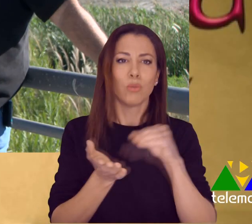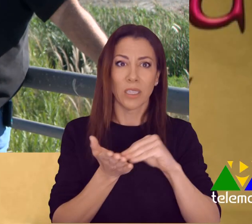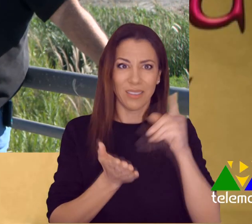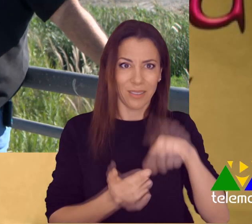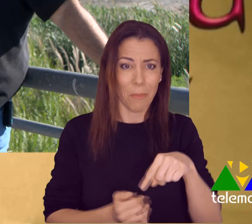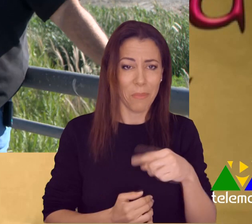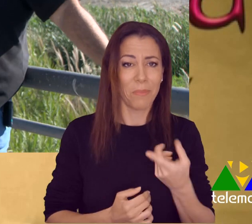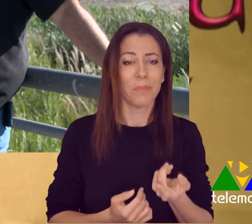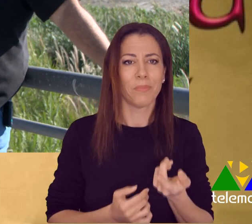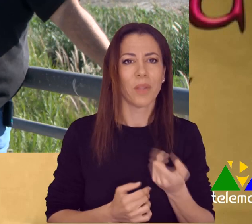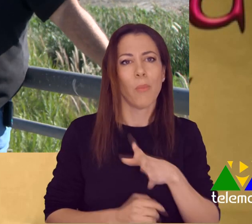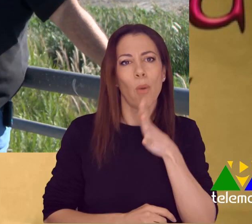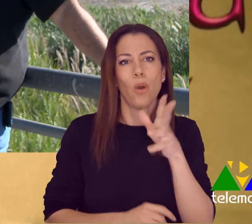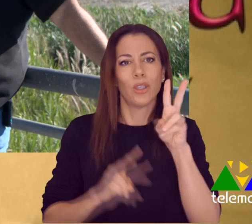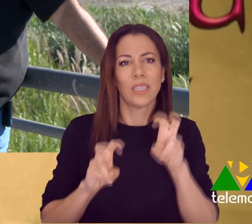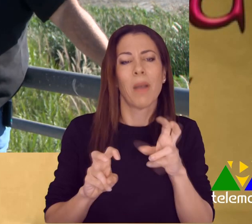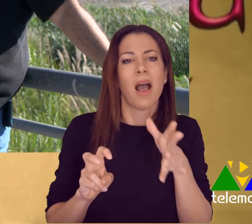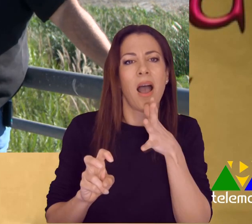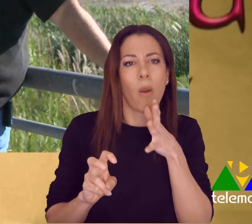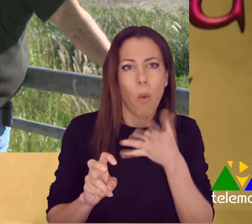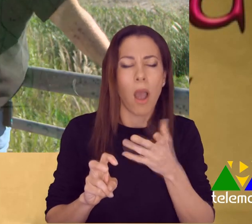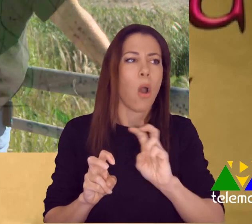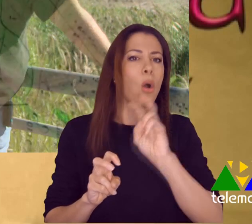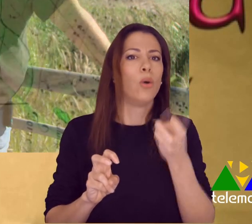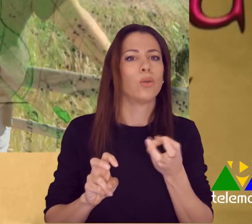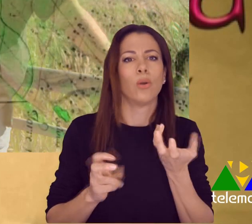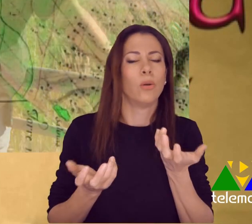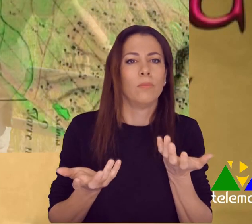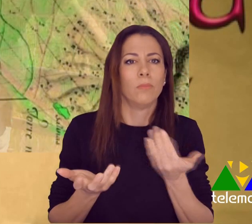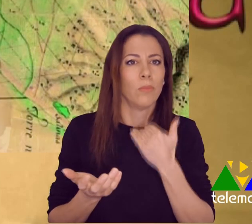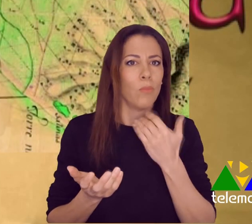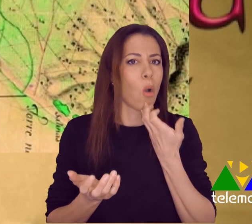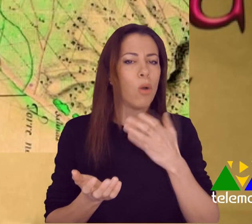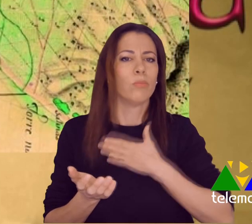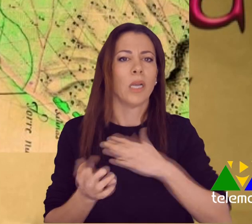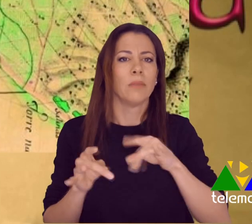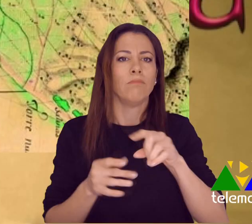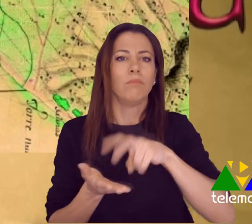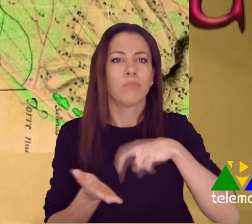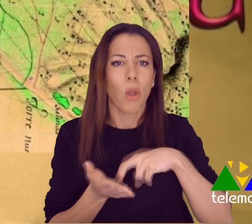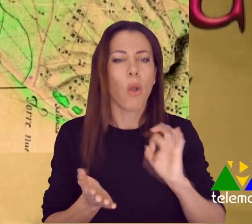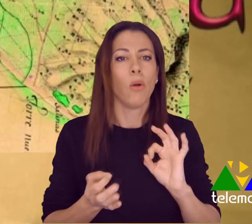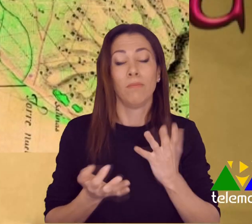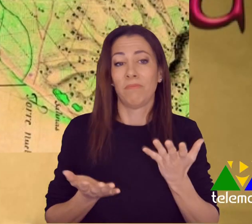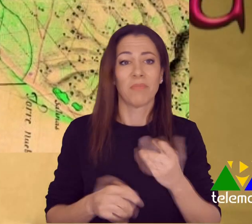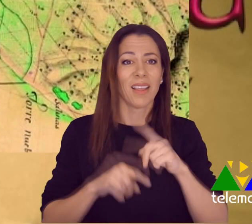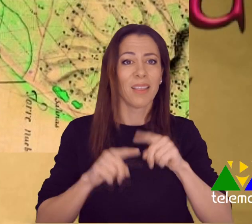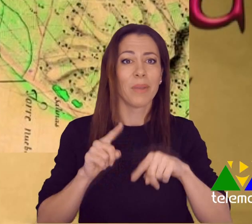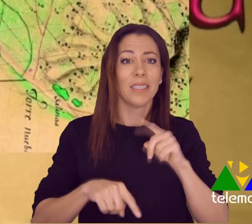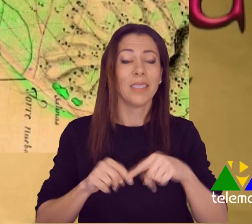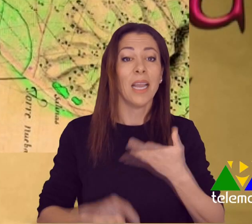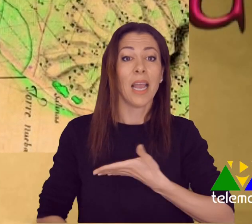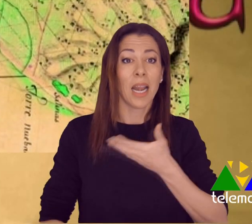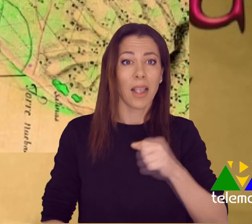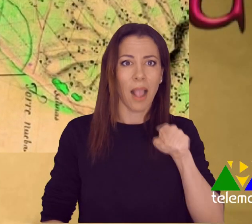ellos, por el tema del agua, algunos de ellos hasta armados casi, ¿no? Porque algún alcalde de